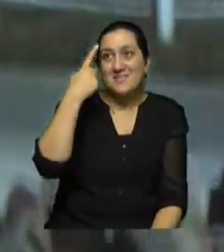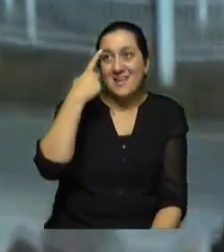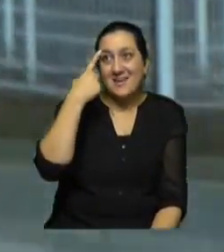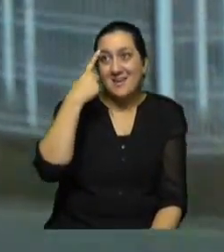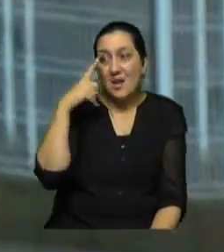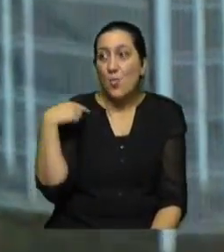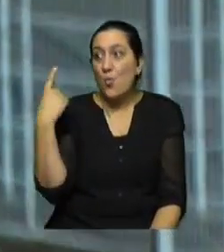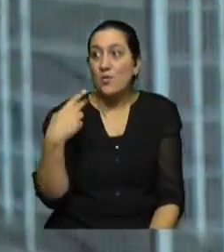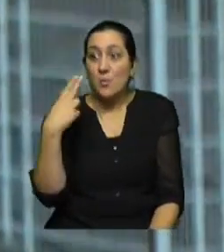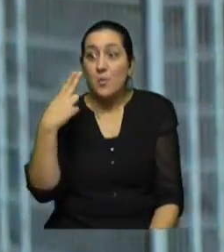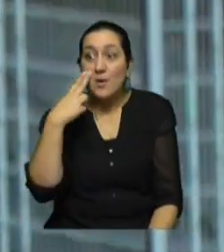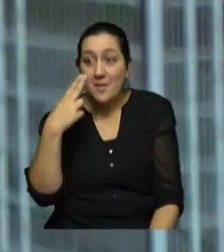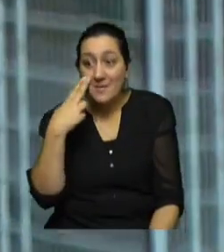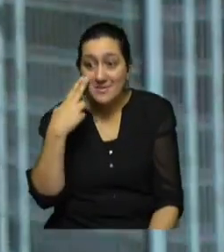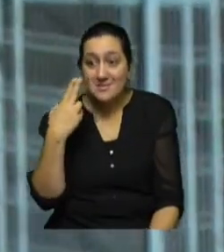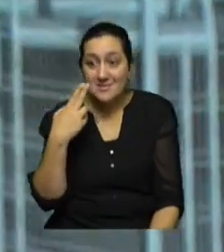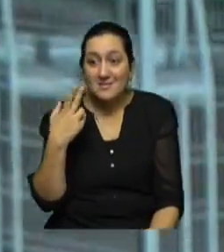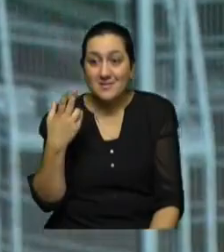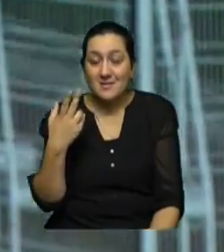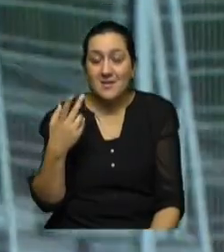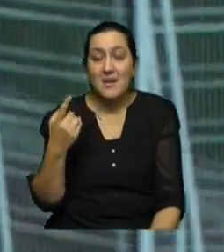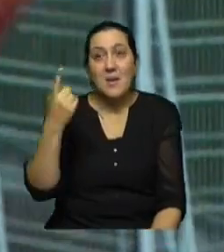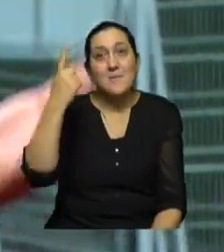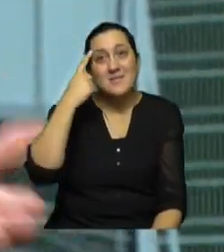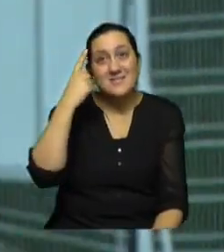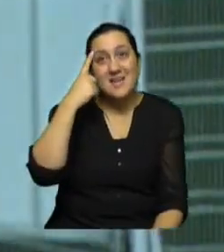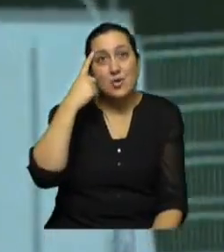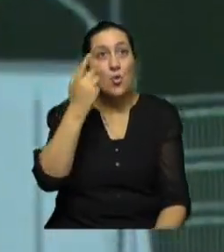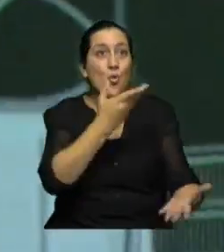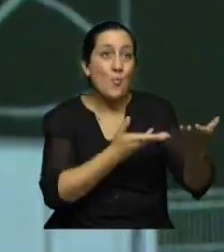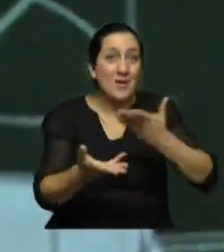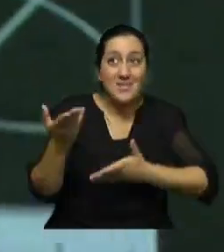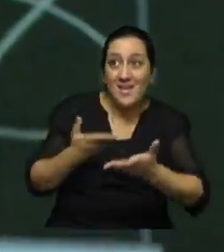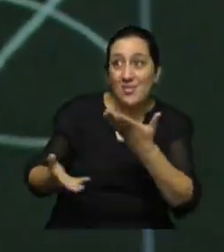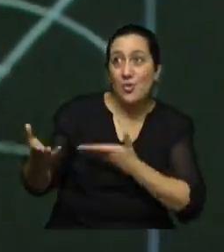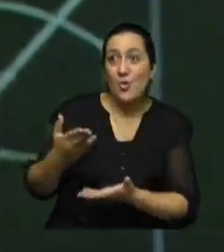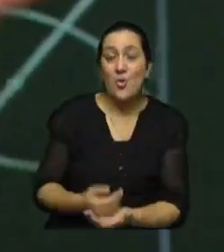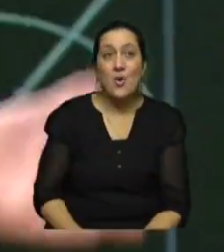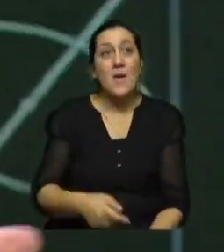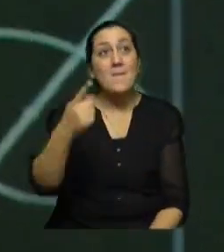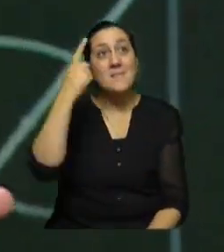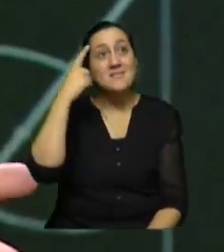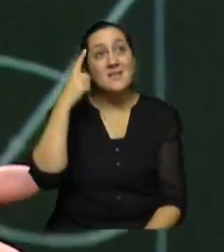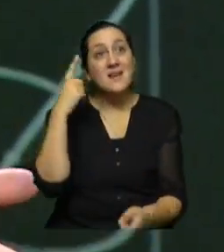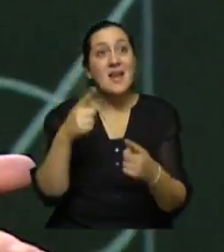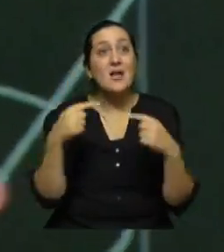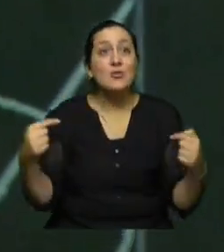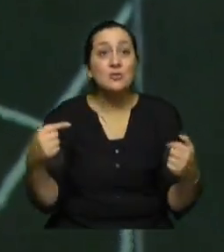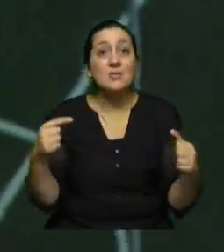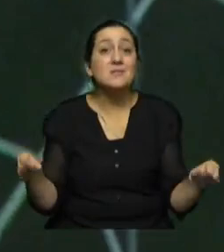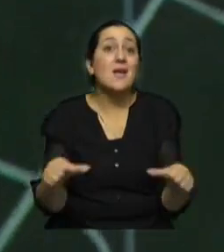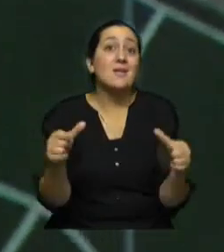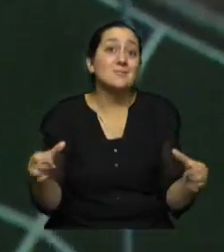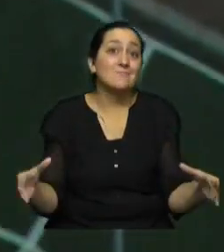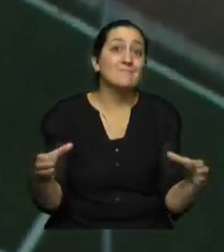que tenemos, pensarnos a nosotros mismos, pensarnos con los otros, ¿no? Y pensar las cosas que nos suceden en colectivo es